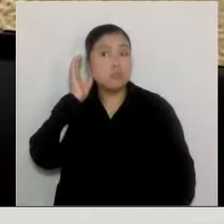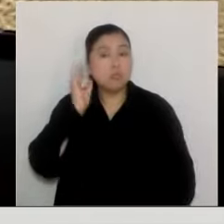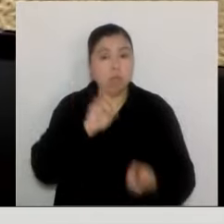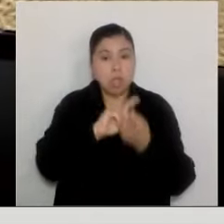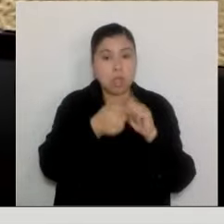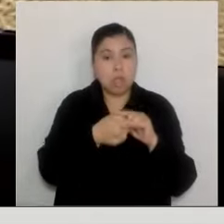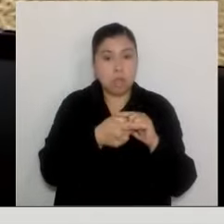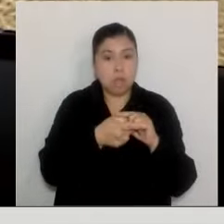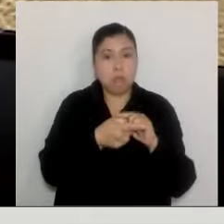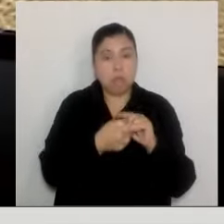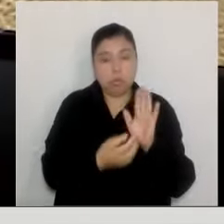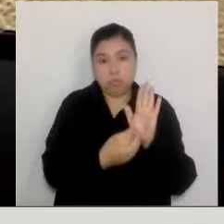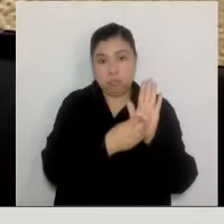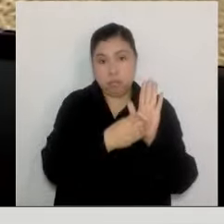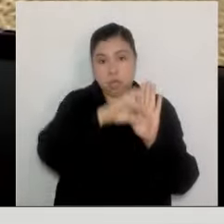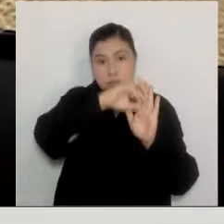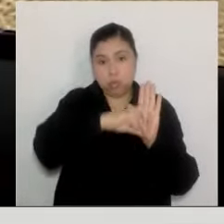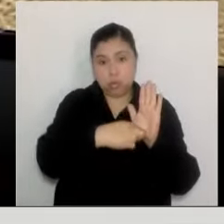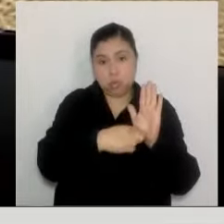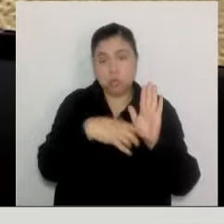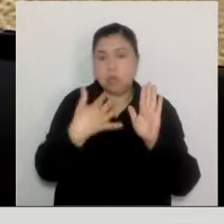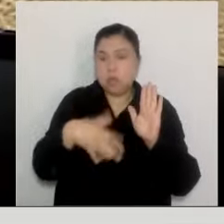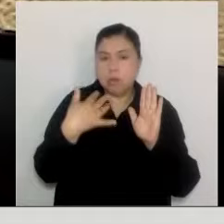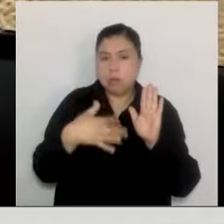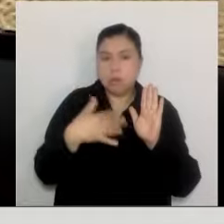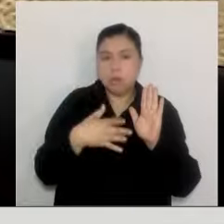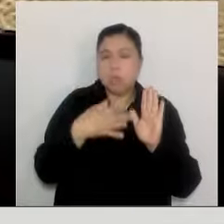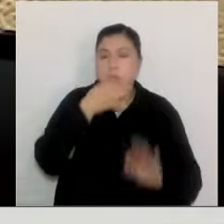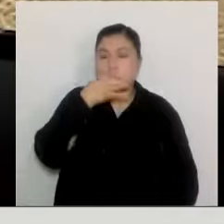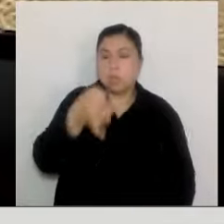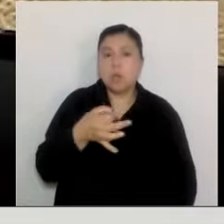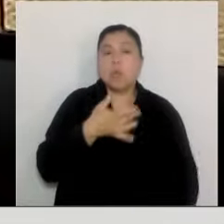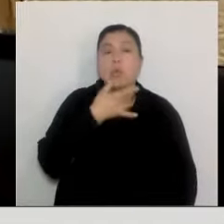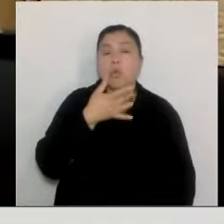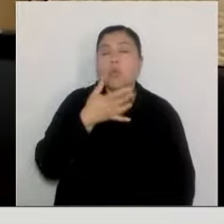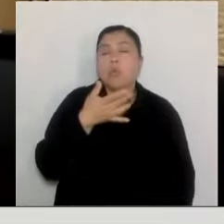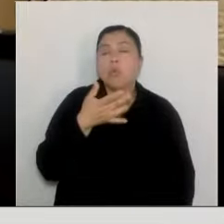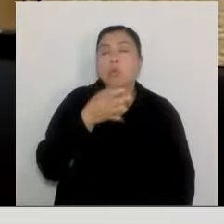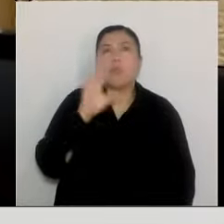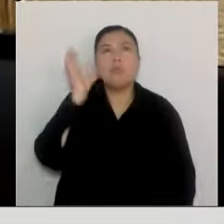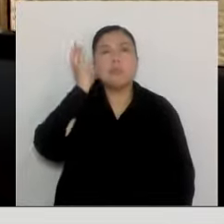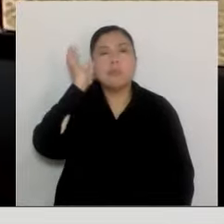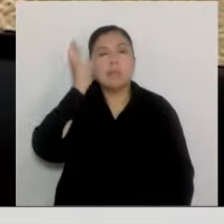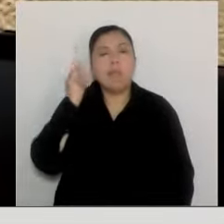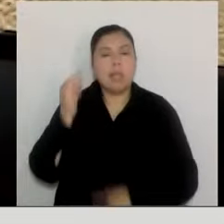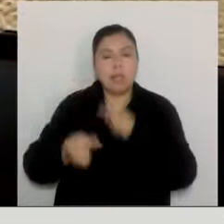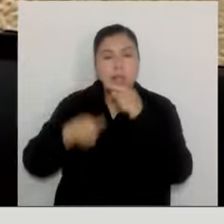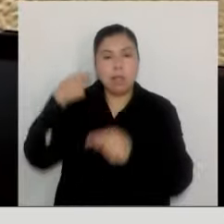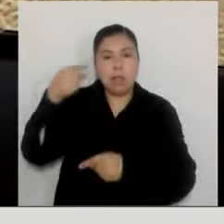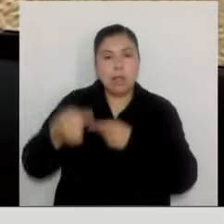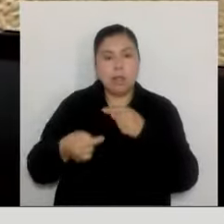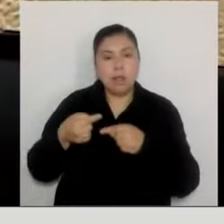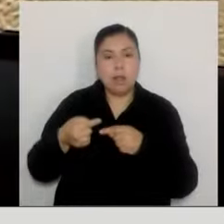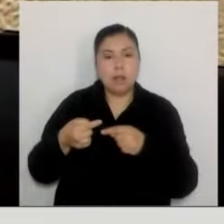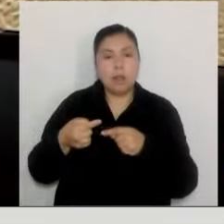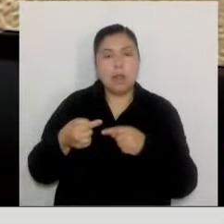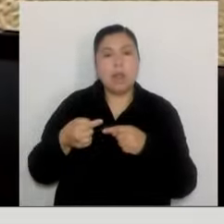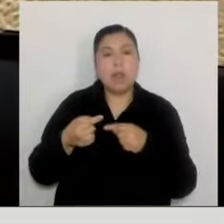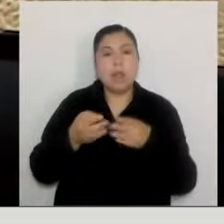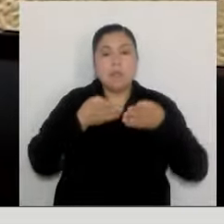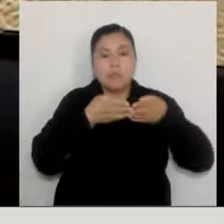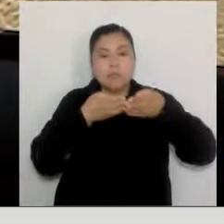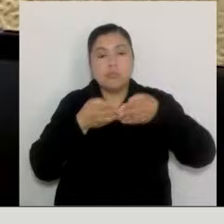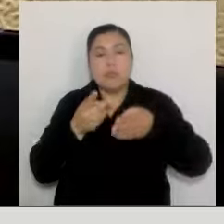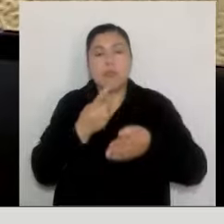corrigió y eso es importante relevar porque como decía no se entiende la historia de la Goleta ancud del 21 de